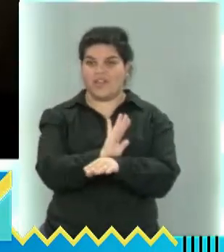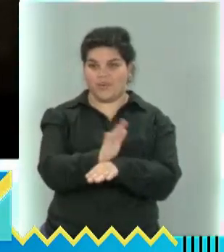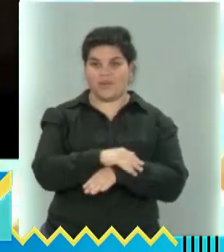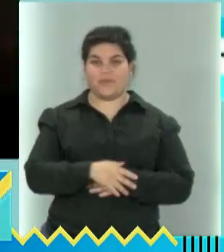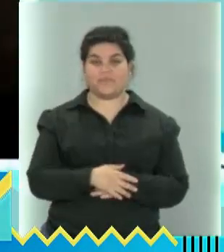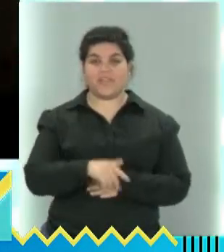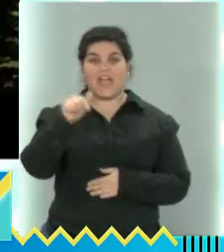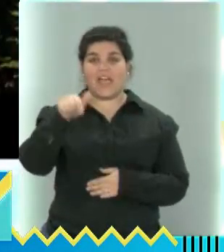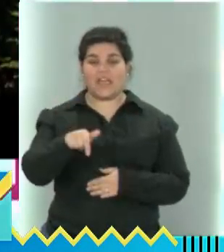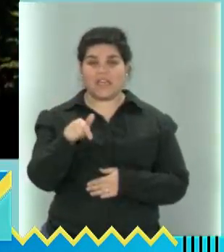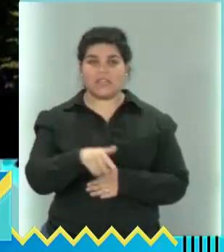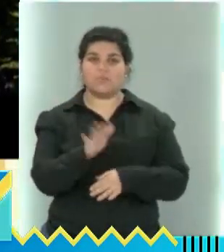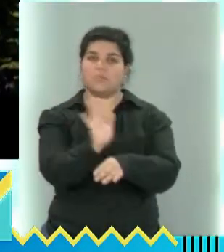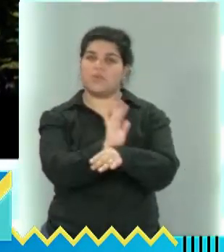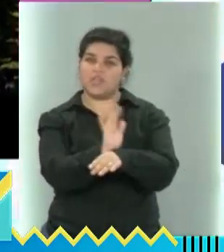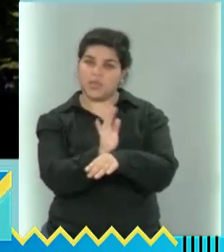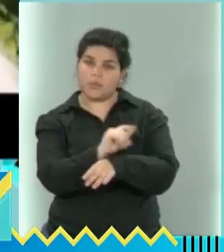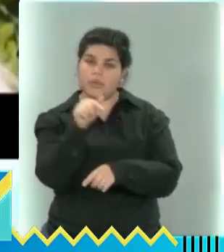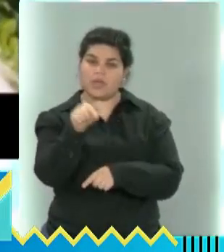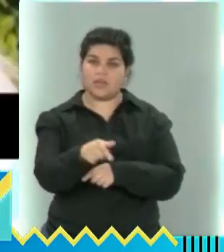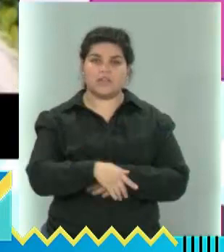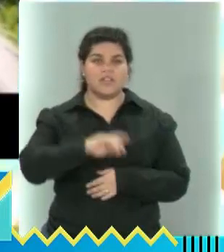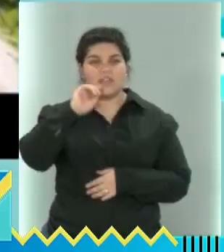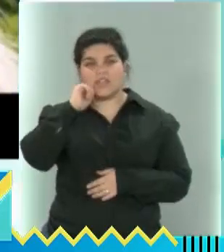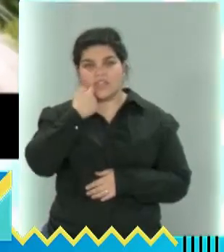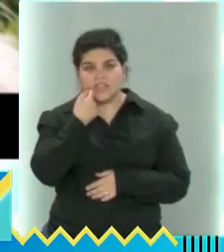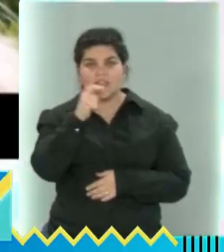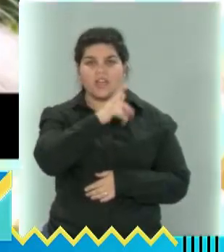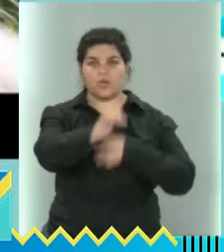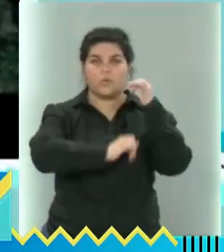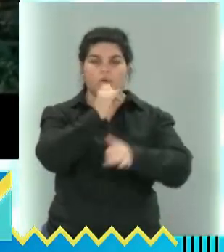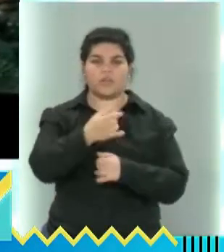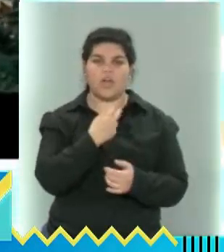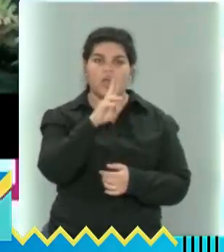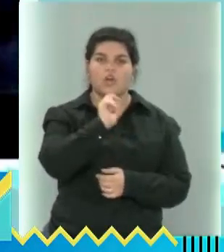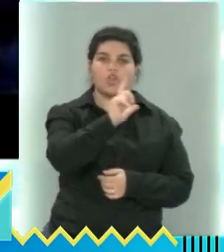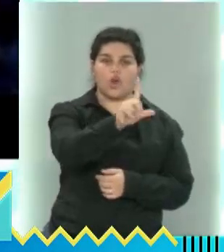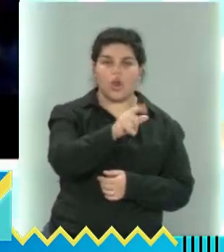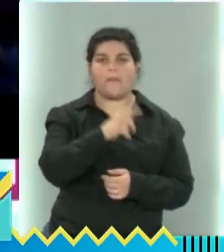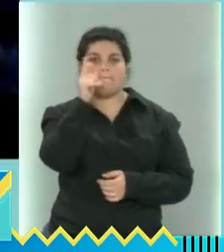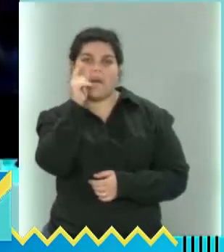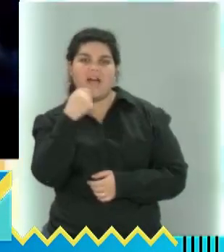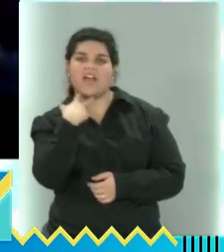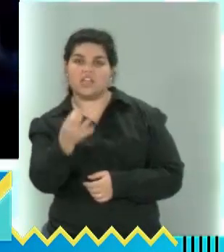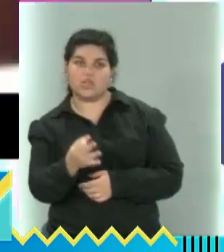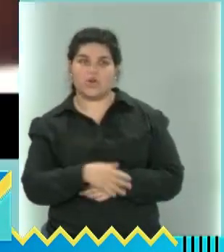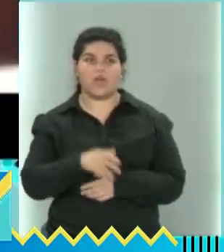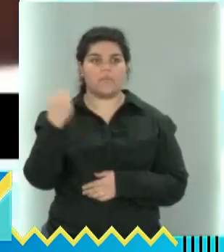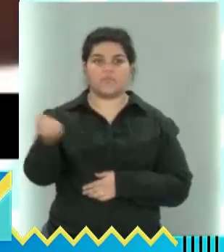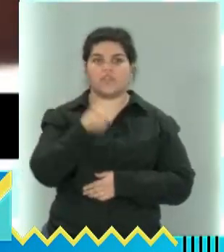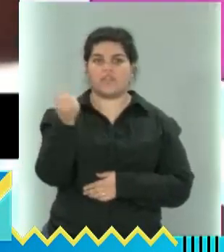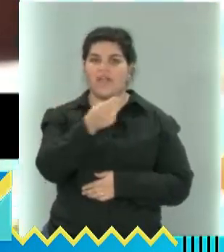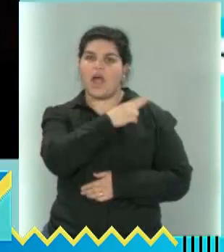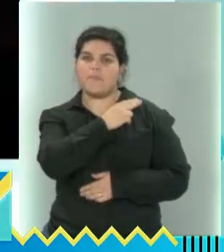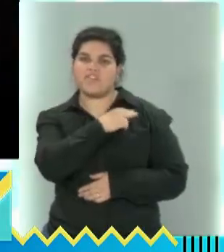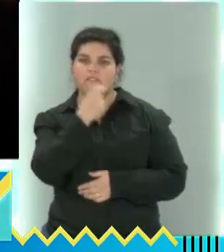Fantástico es una road movie muy linda en donde se plantean los roles de padres e hijos. Vean Capitán Fantástico, es una